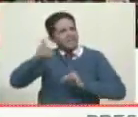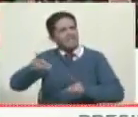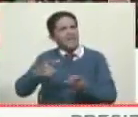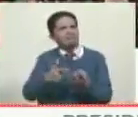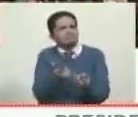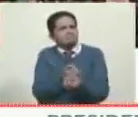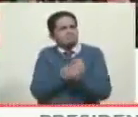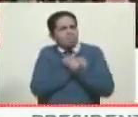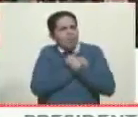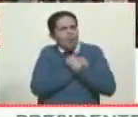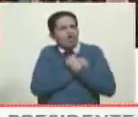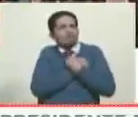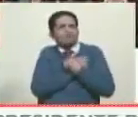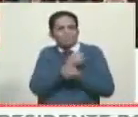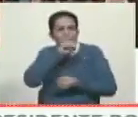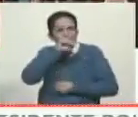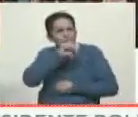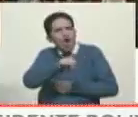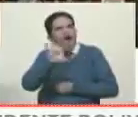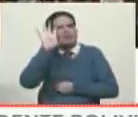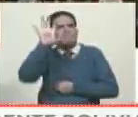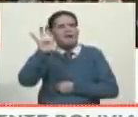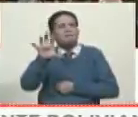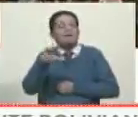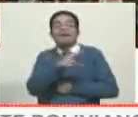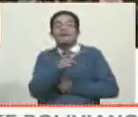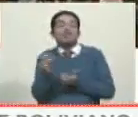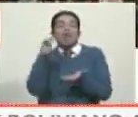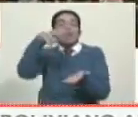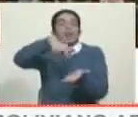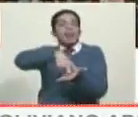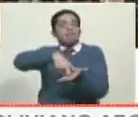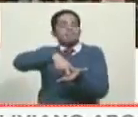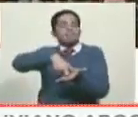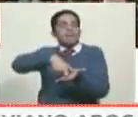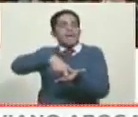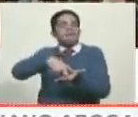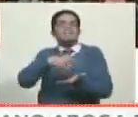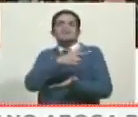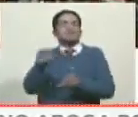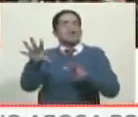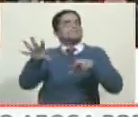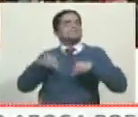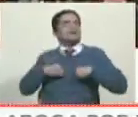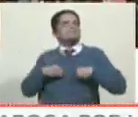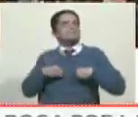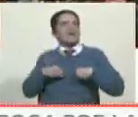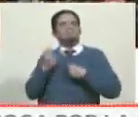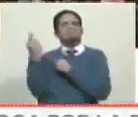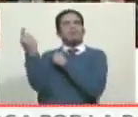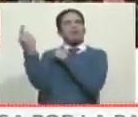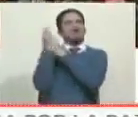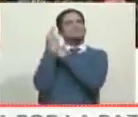amor por la patria que no está dispuesto a rendirse y no está dispuesto a aceptar ninguna imposición de ningún imperio